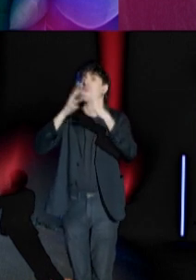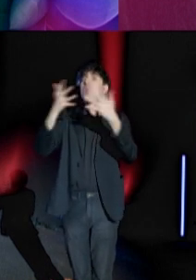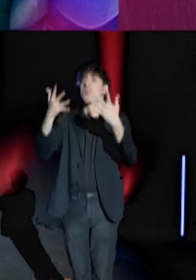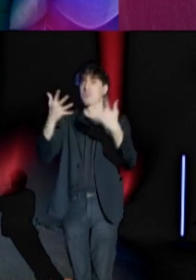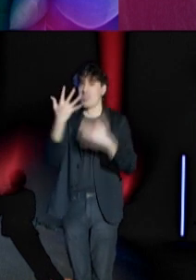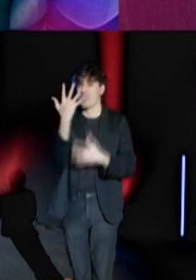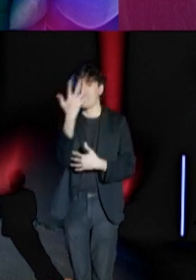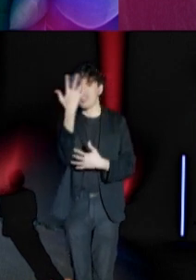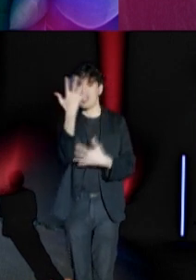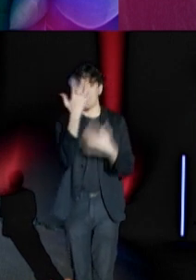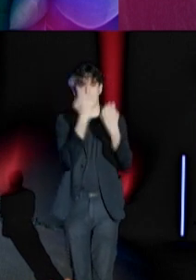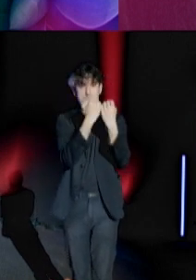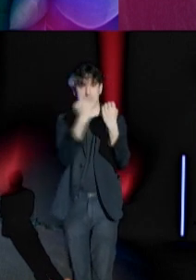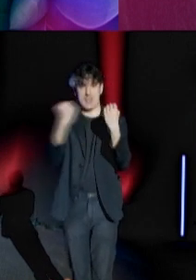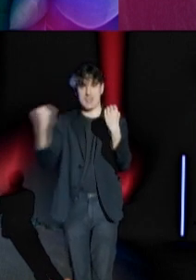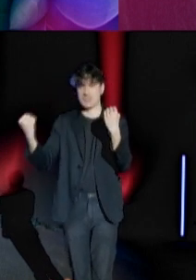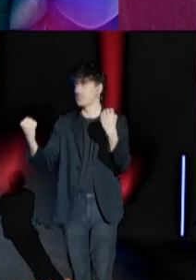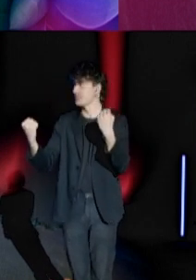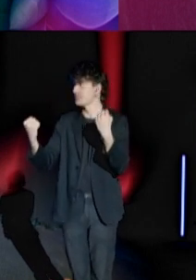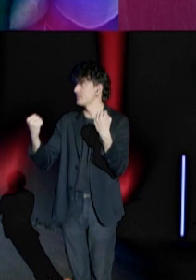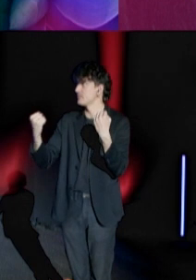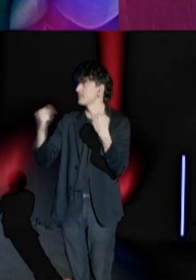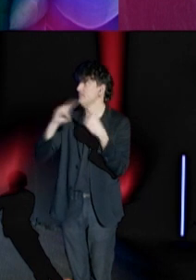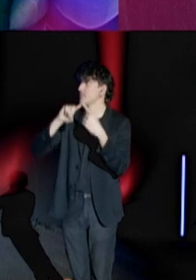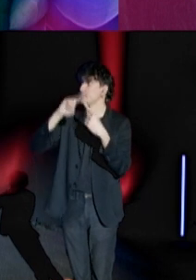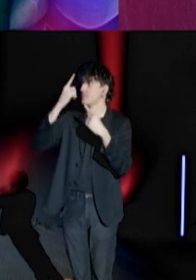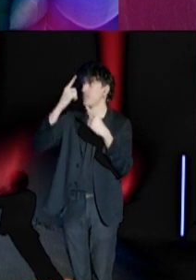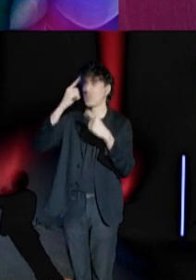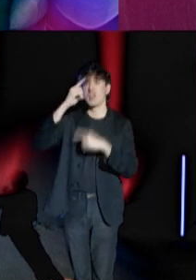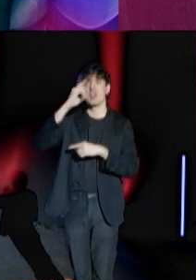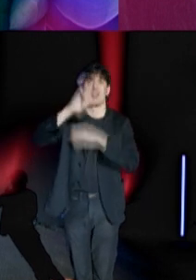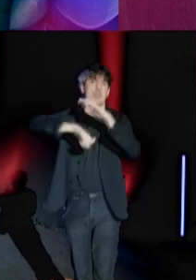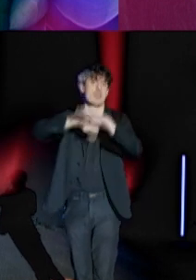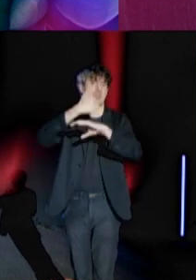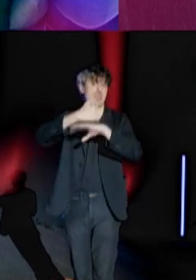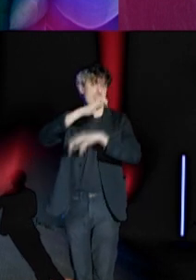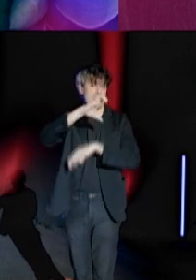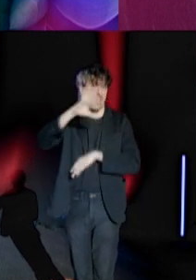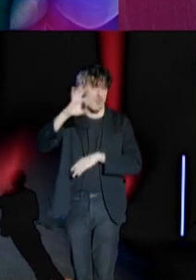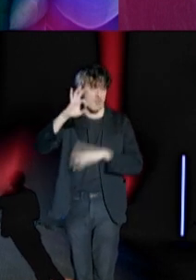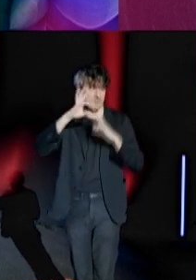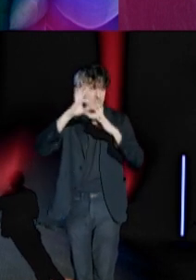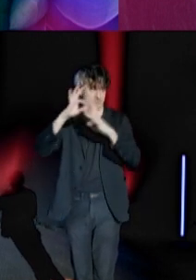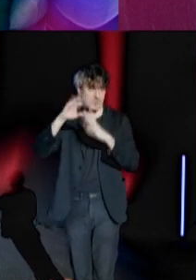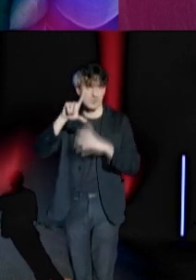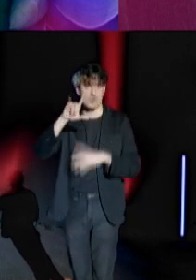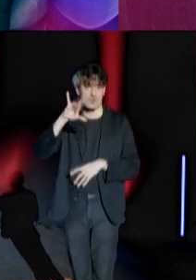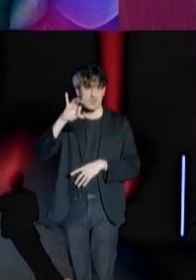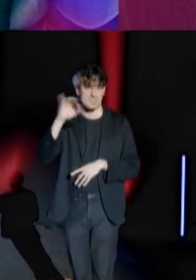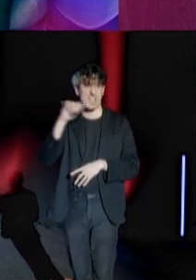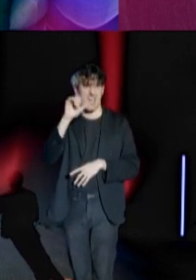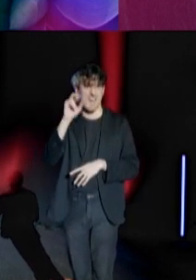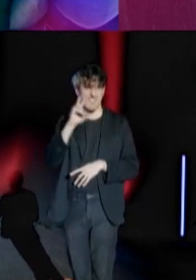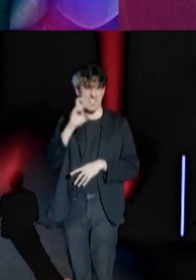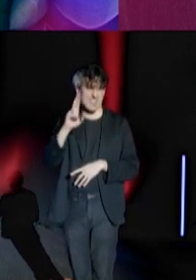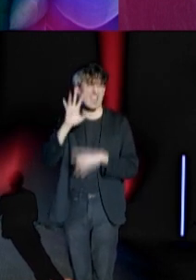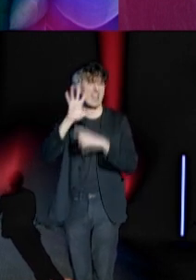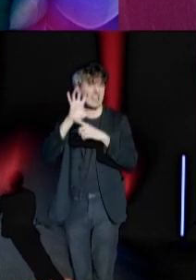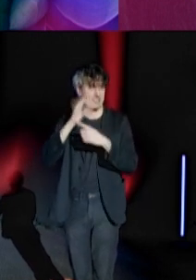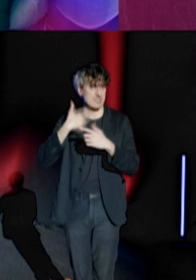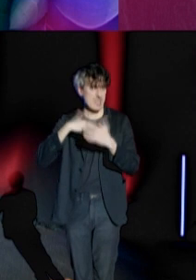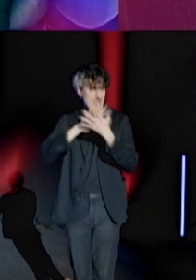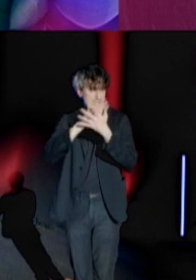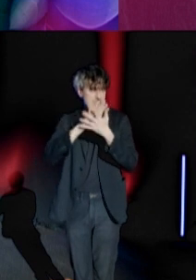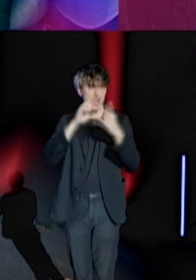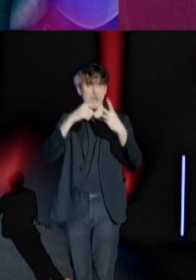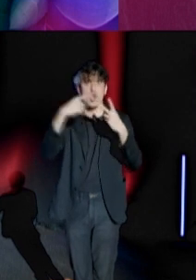Pilares número uno Esto está liderado por el ceo Luis Javier Blas en caisa hablaba de ello Gonzalo